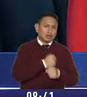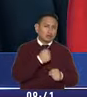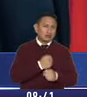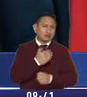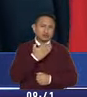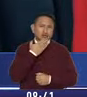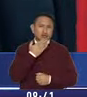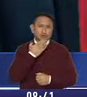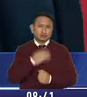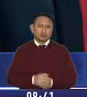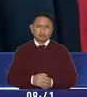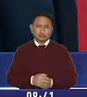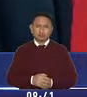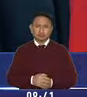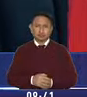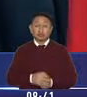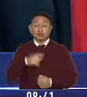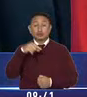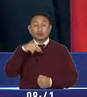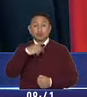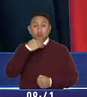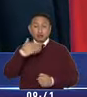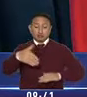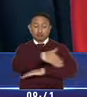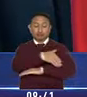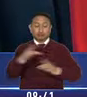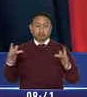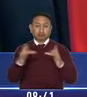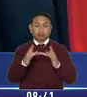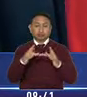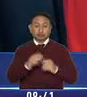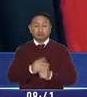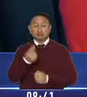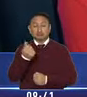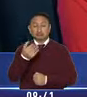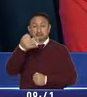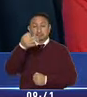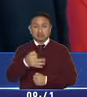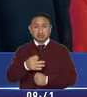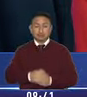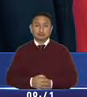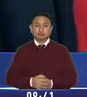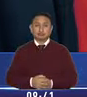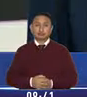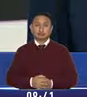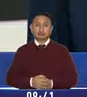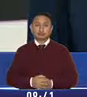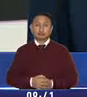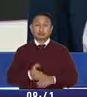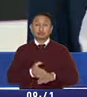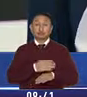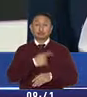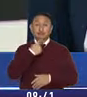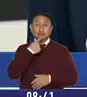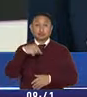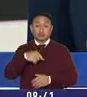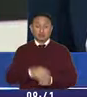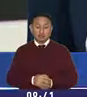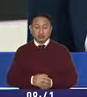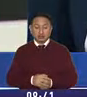a mejorar también la conectividad y permitir que exista precios justos para ellos? Primero, yo le decía hace un momento que vamos